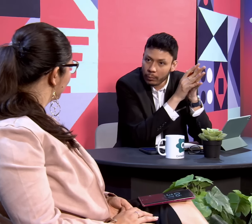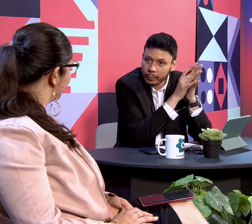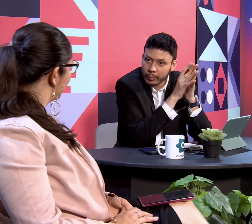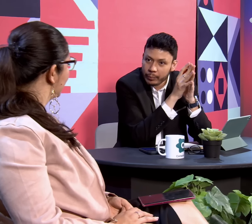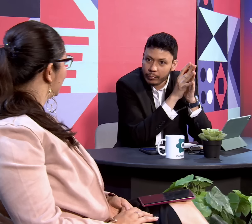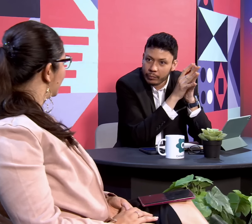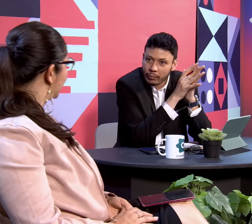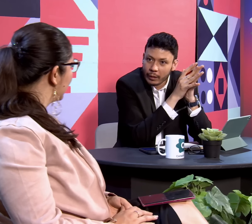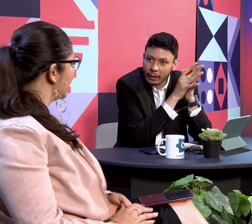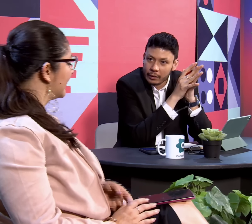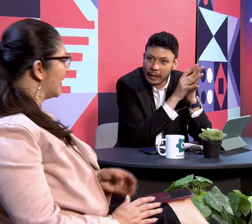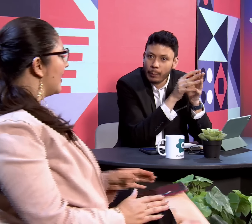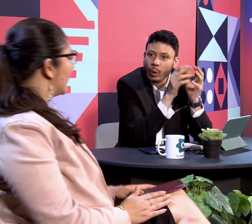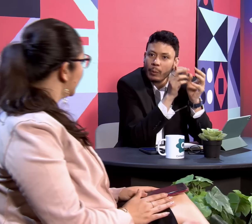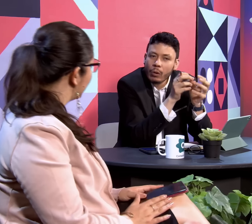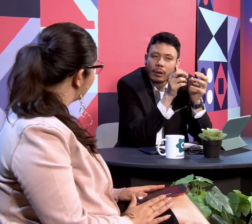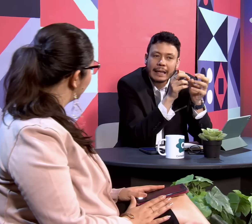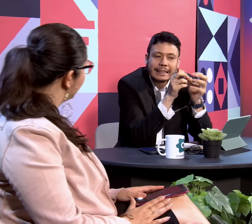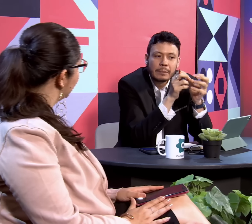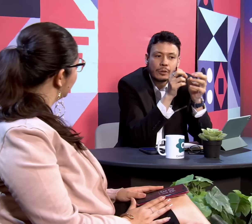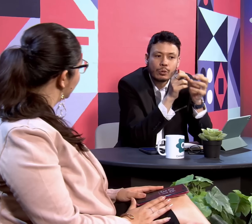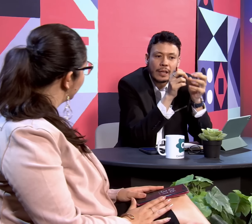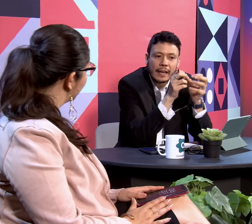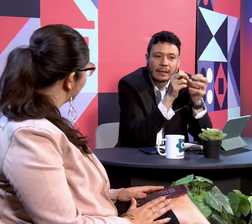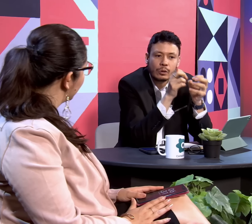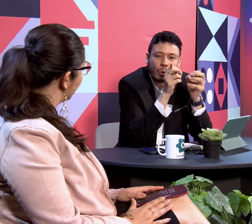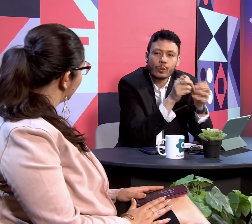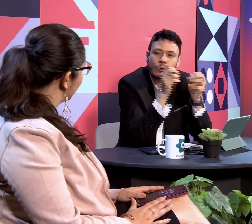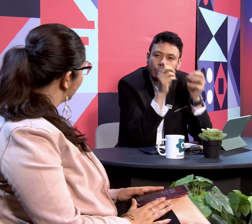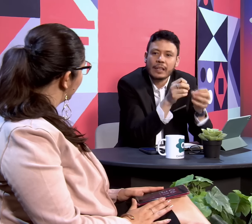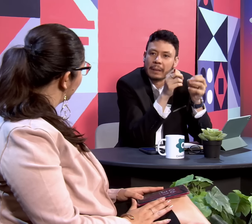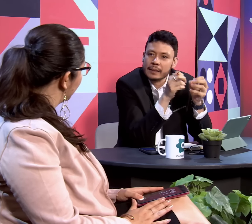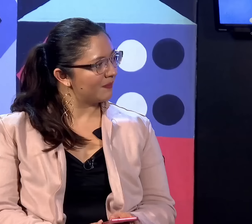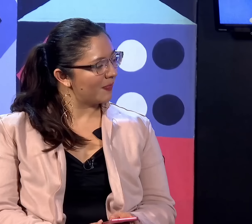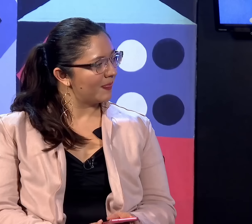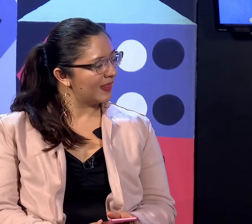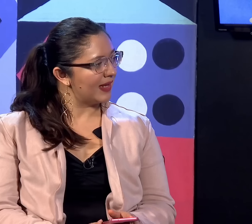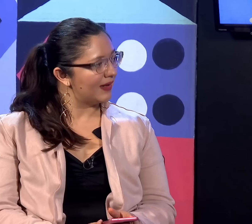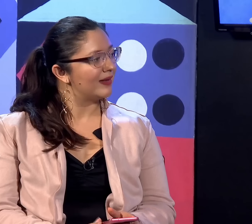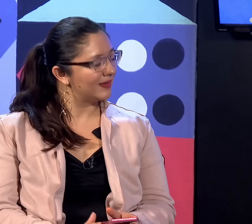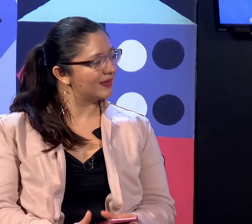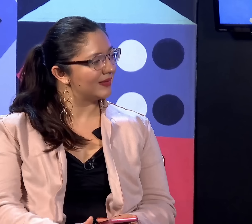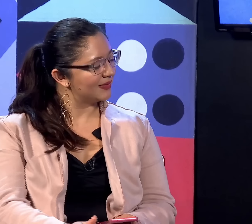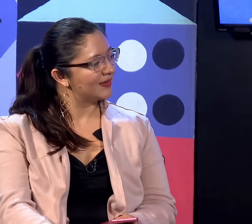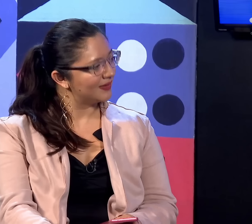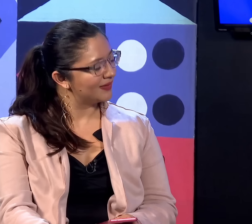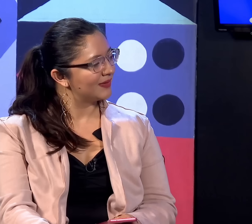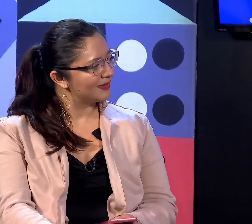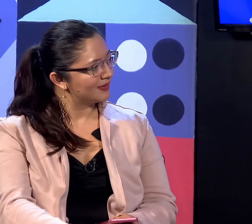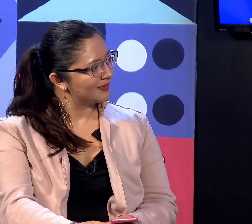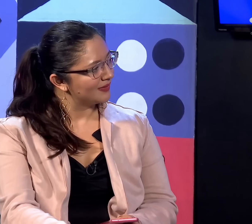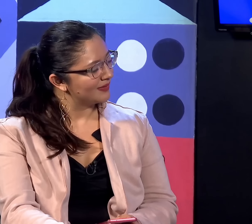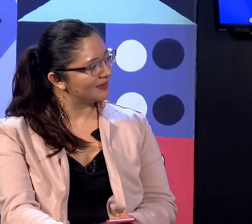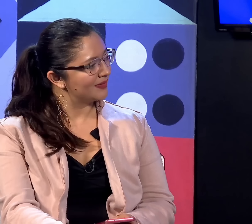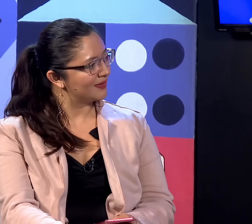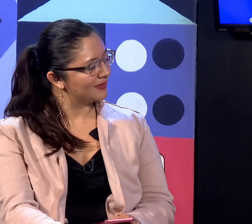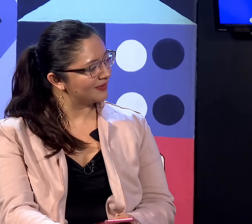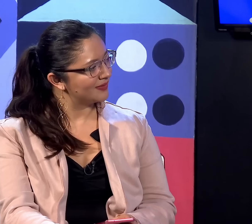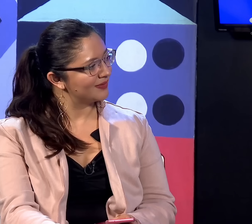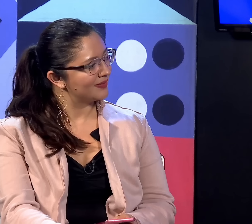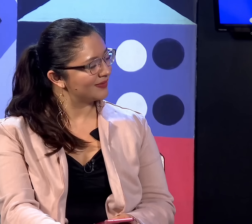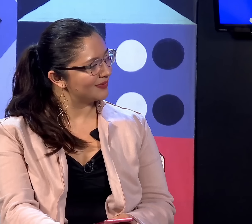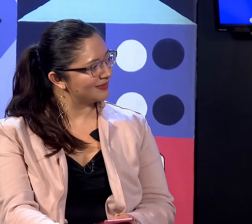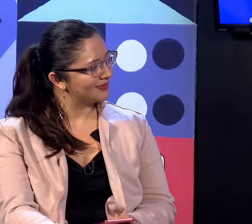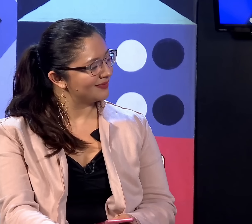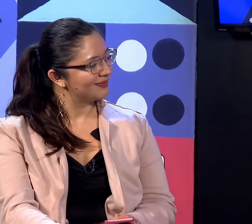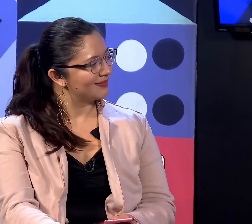pueblo. Así es. Del pueblo que se inmiscuye en todos los temas, que decide en todo y que tiene la última